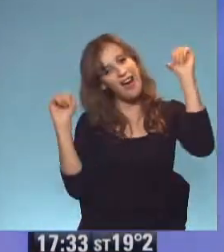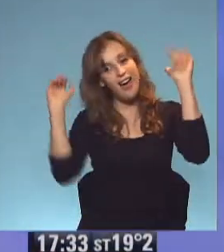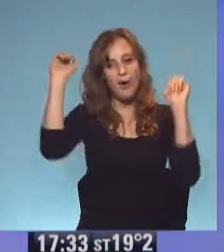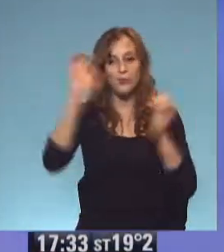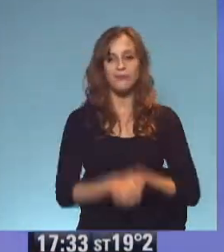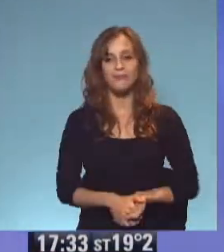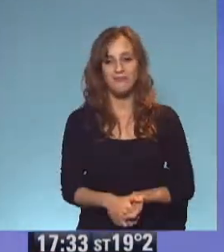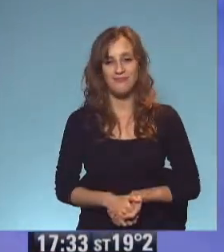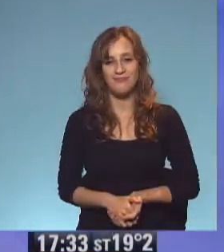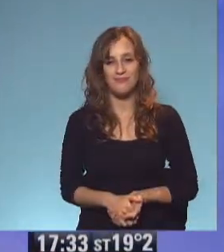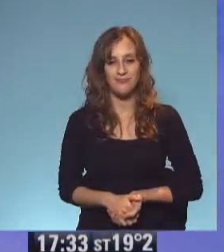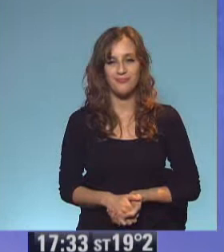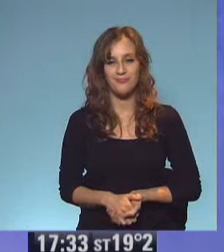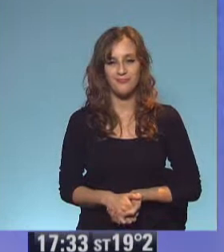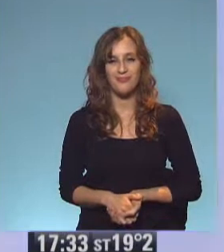chicos!